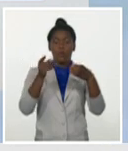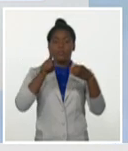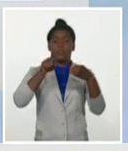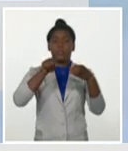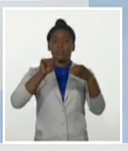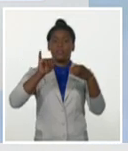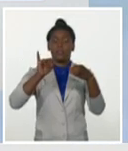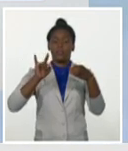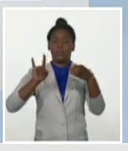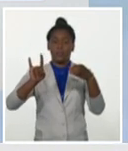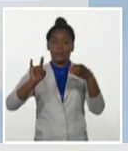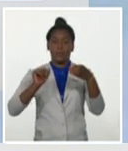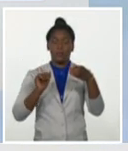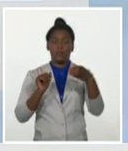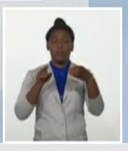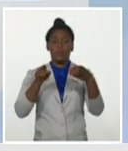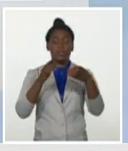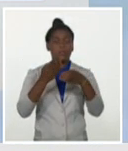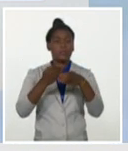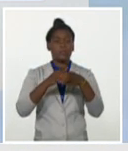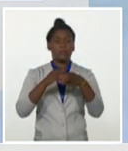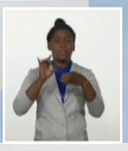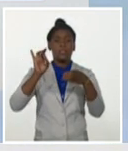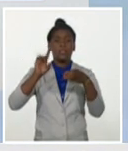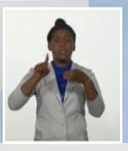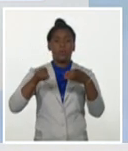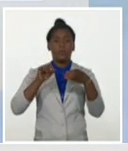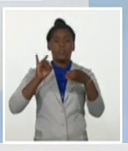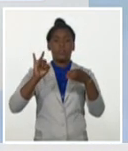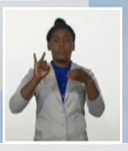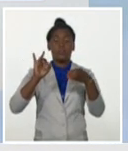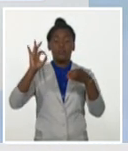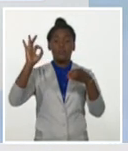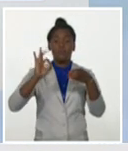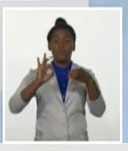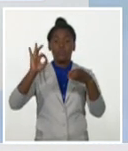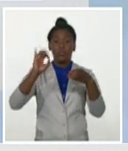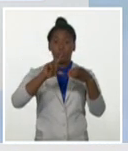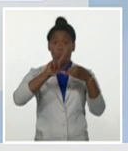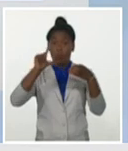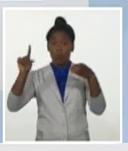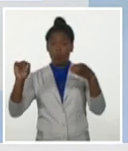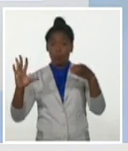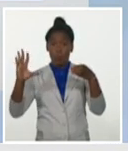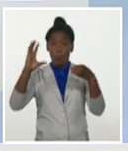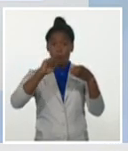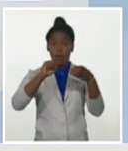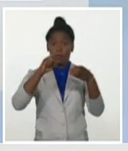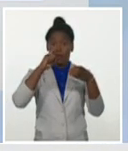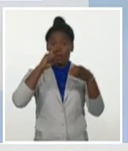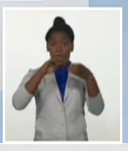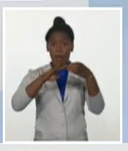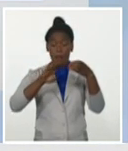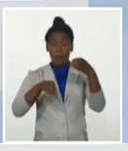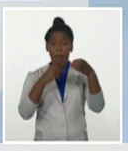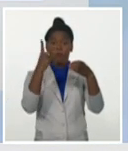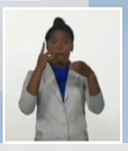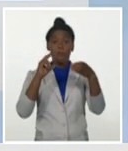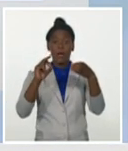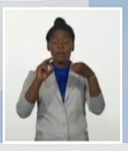169. El 15,7% de todos los diagnosticados en Cuba ayer, menor de 20 años, y el